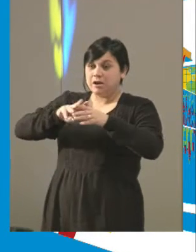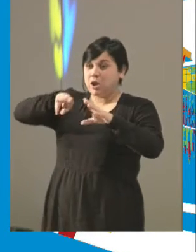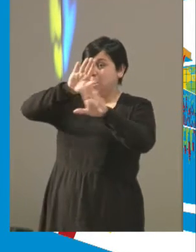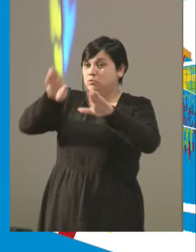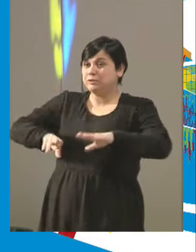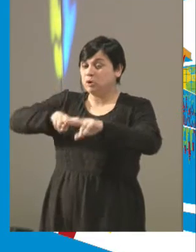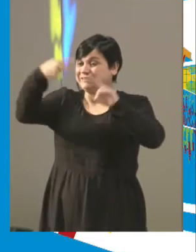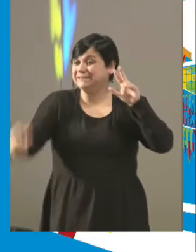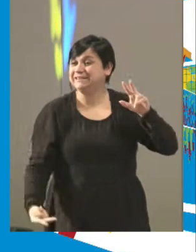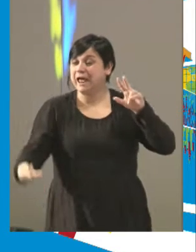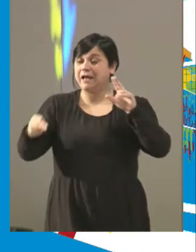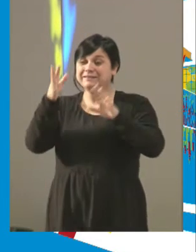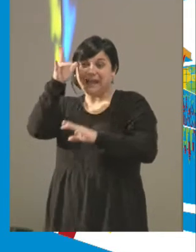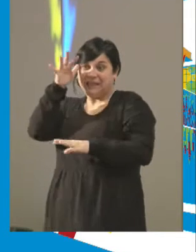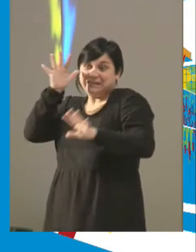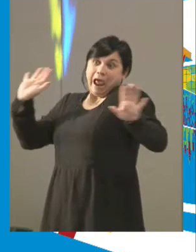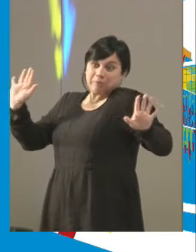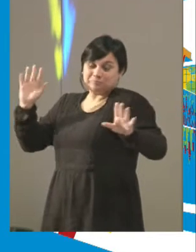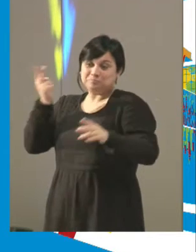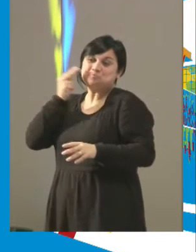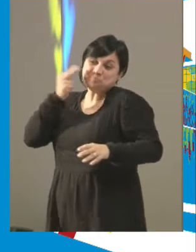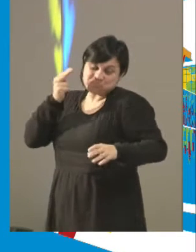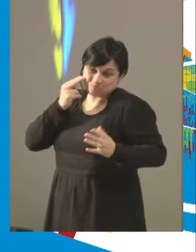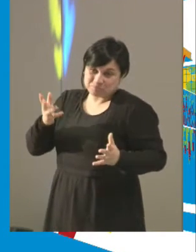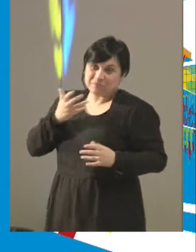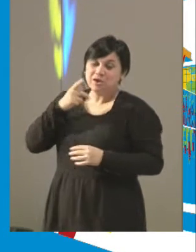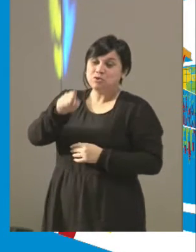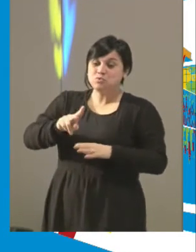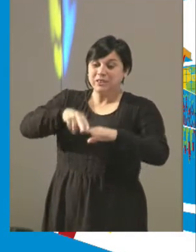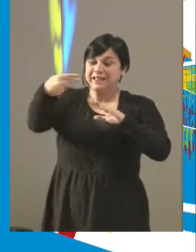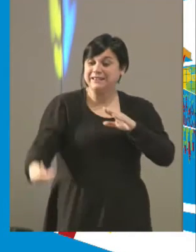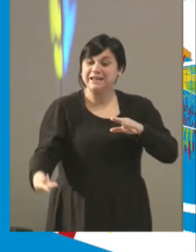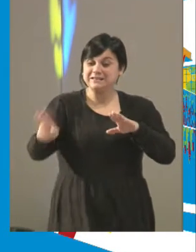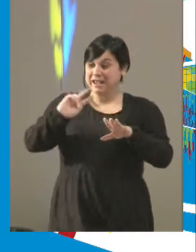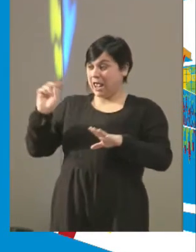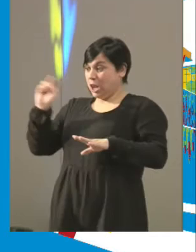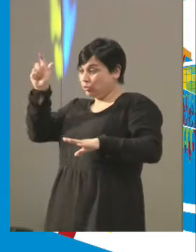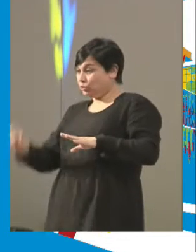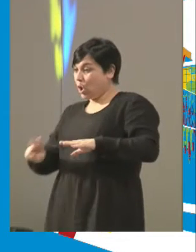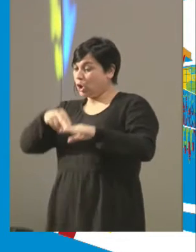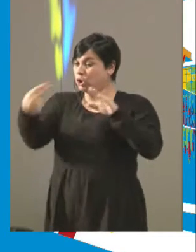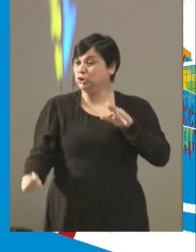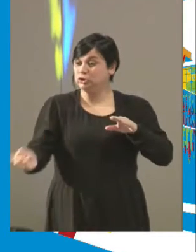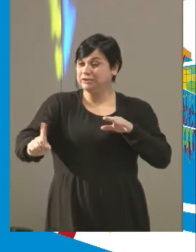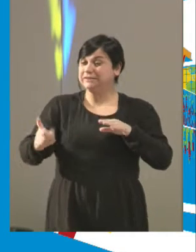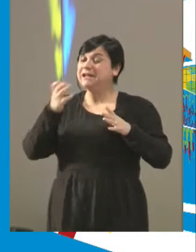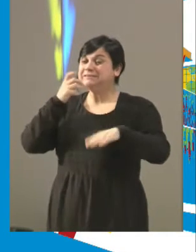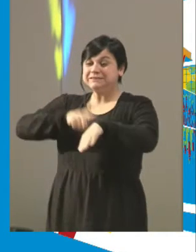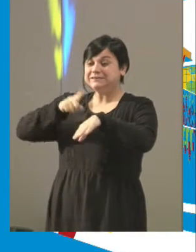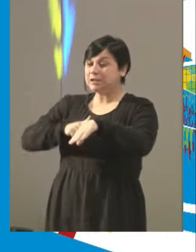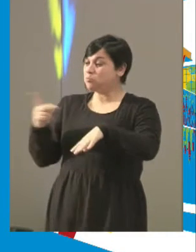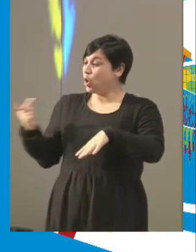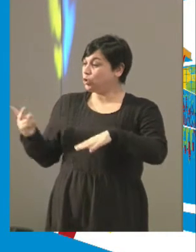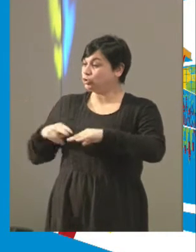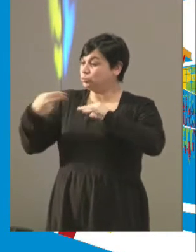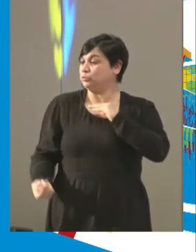gallina. La posibilidad de ganar es alta si tú te tiras y el otro no se tira, pero si no te tiras a tiempo, los dos pierden mucho,